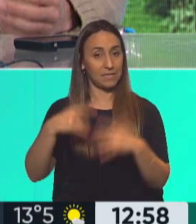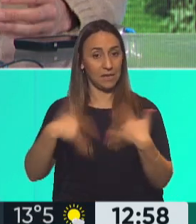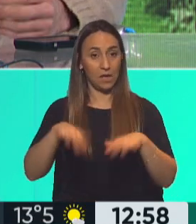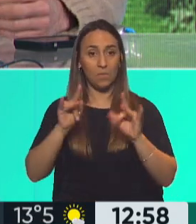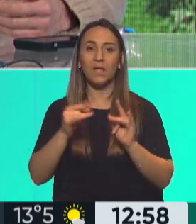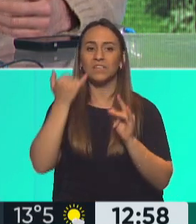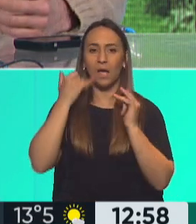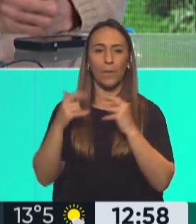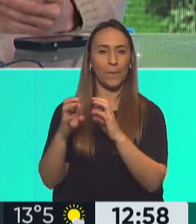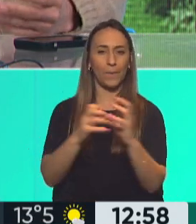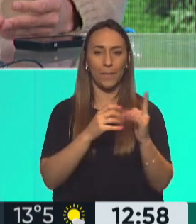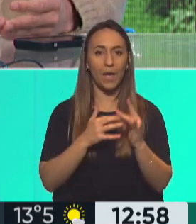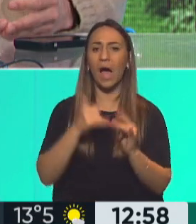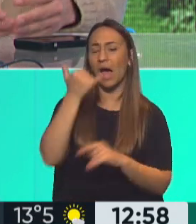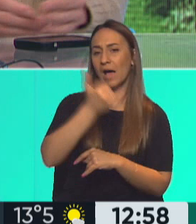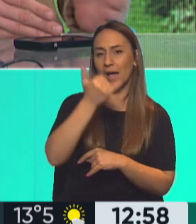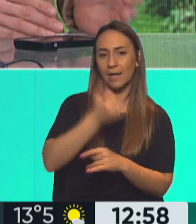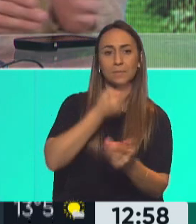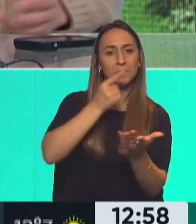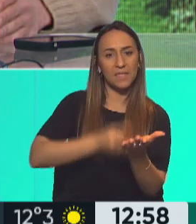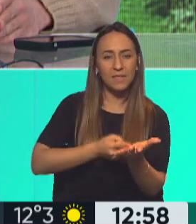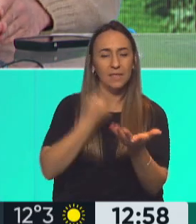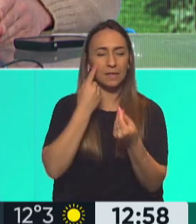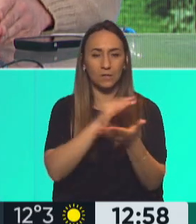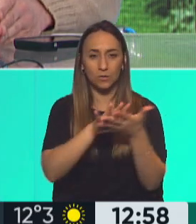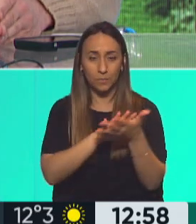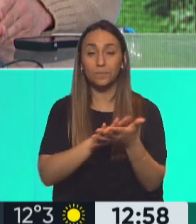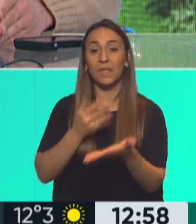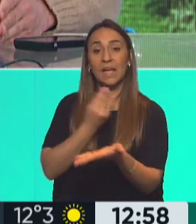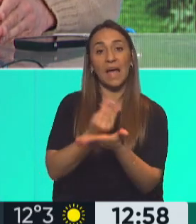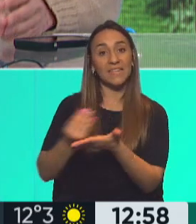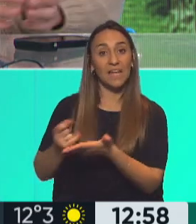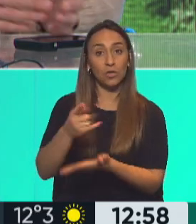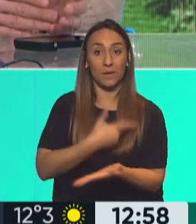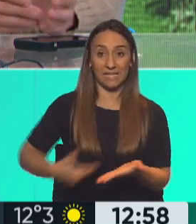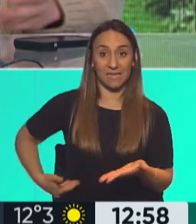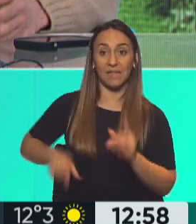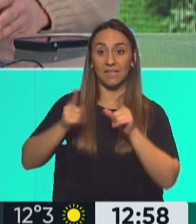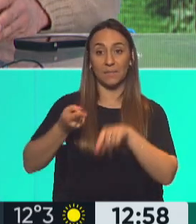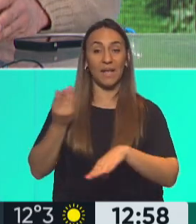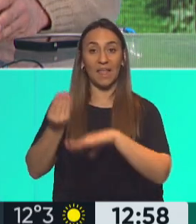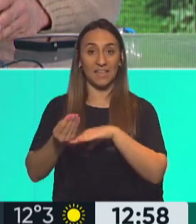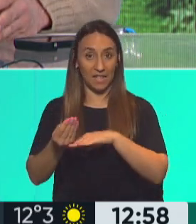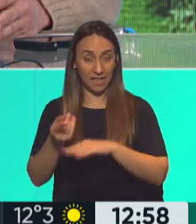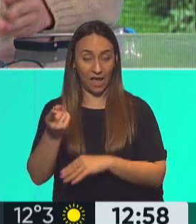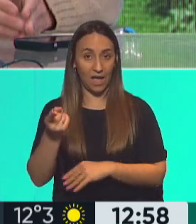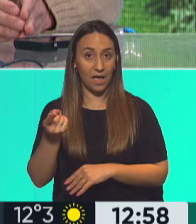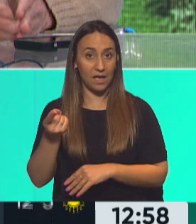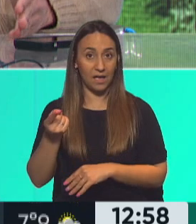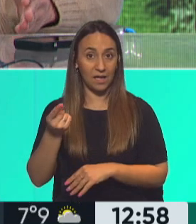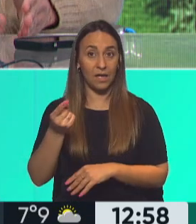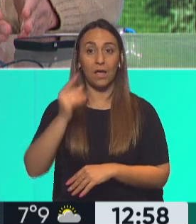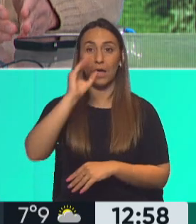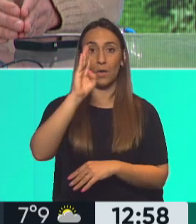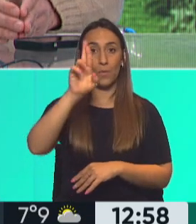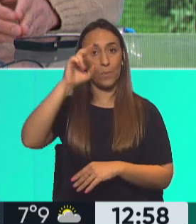empezando a hablar y empezando a tomar cartas en el asunto. Los candidatos presidenciales y la candidata presidencial, Miriam